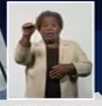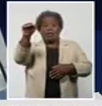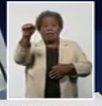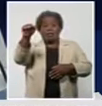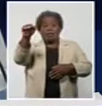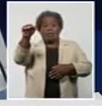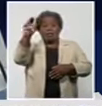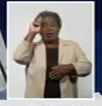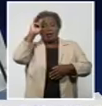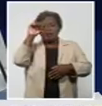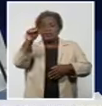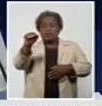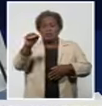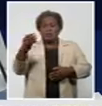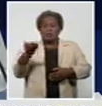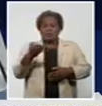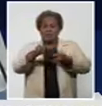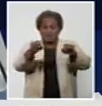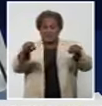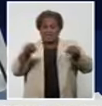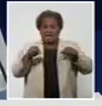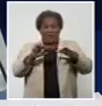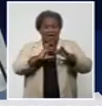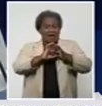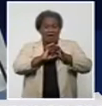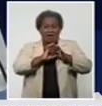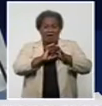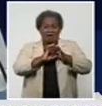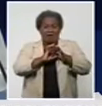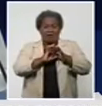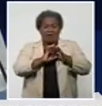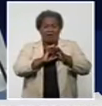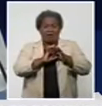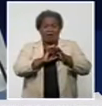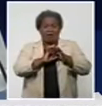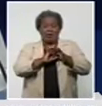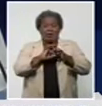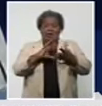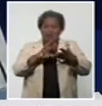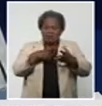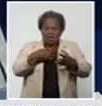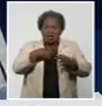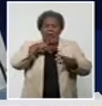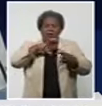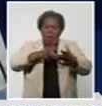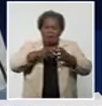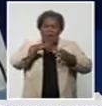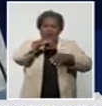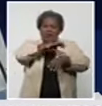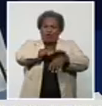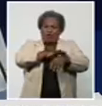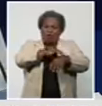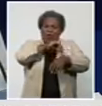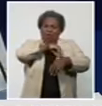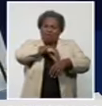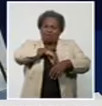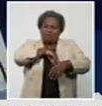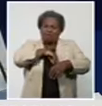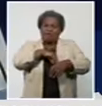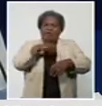casi inmediatamente en la sala de terapia intensiva por las complicaciones que fue